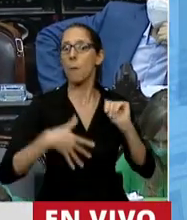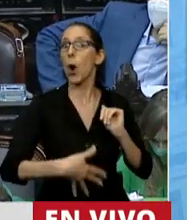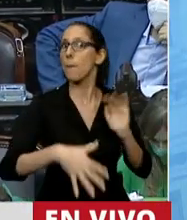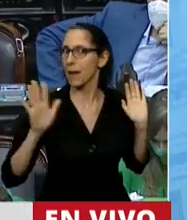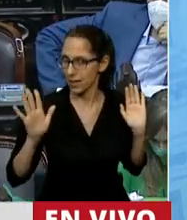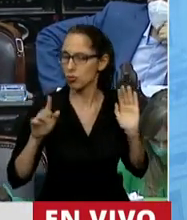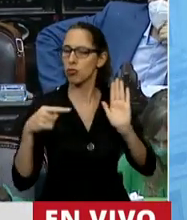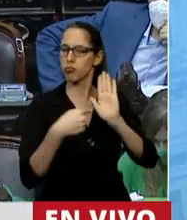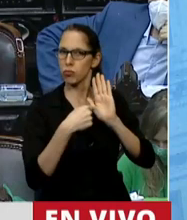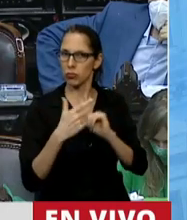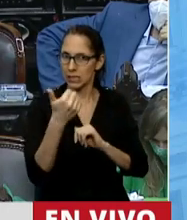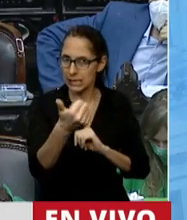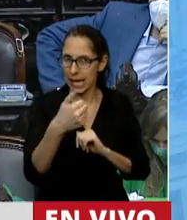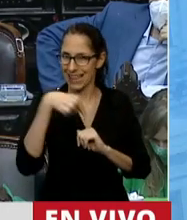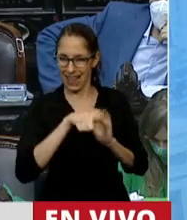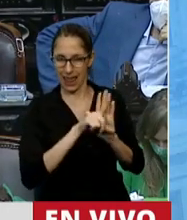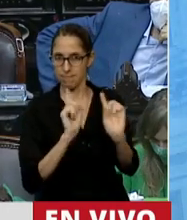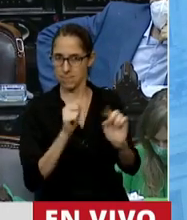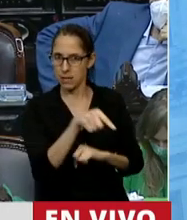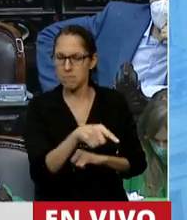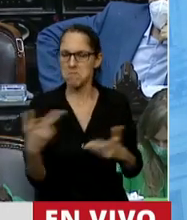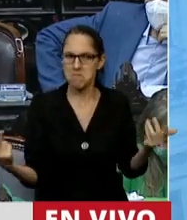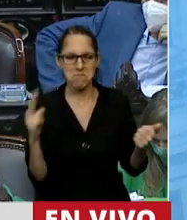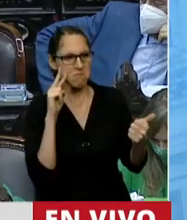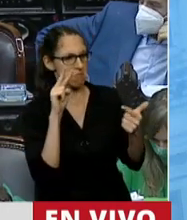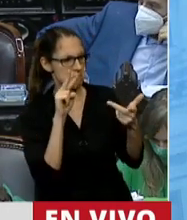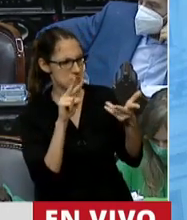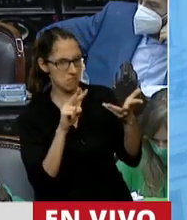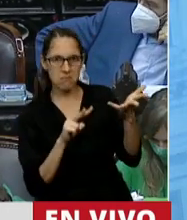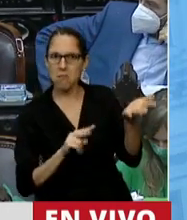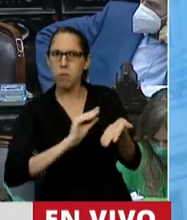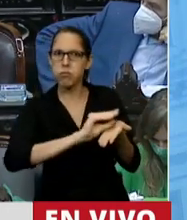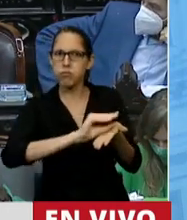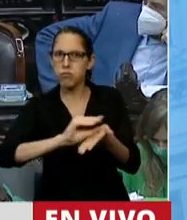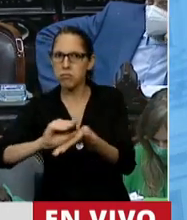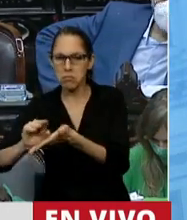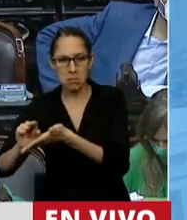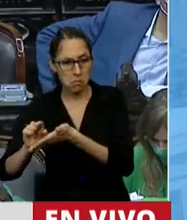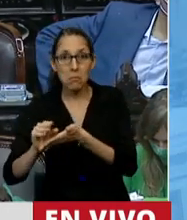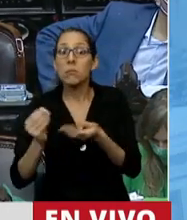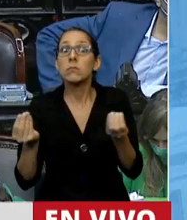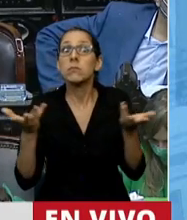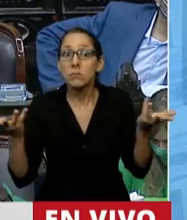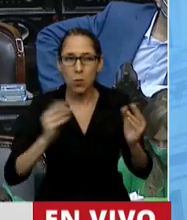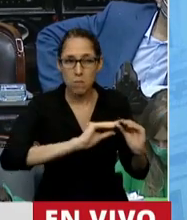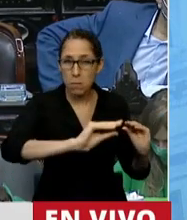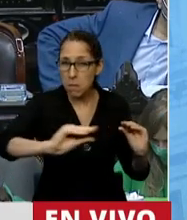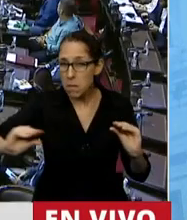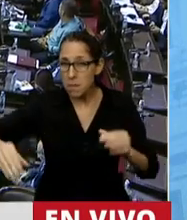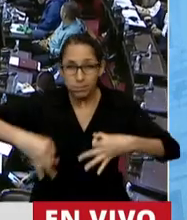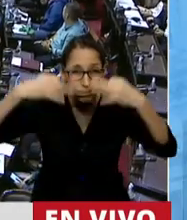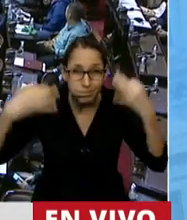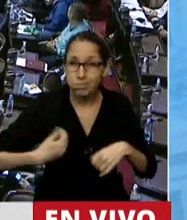ley y siento con tristeza de que todas estas asignaciones no han llegado a los lugares que debían